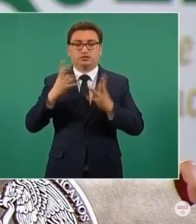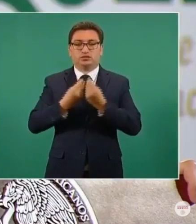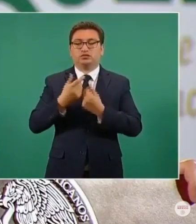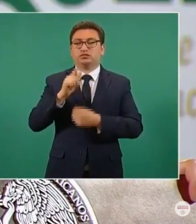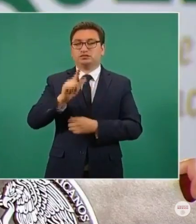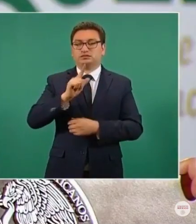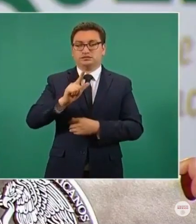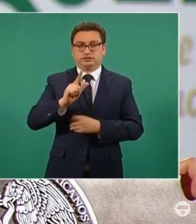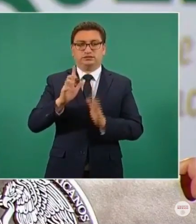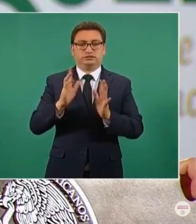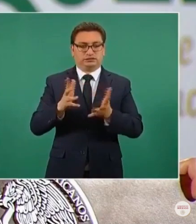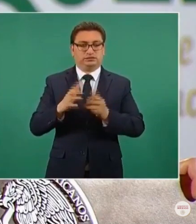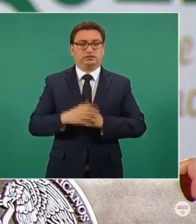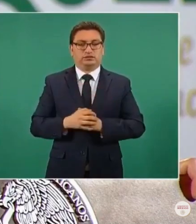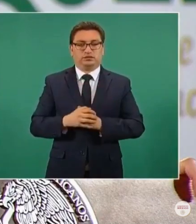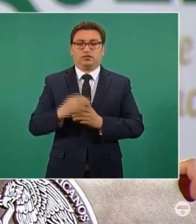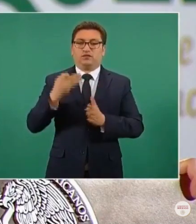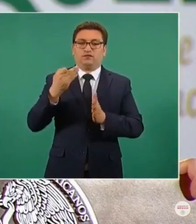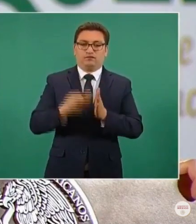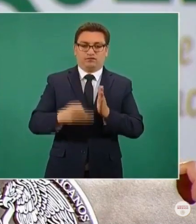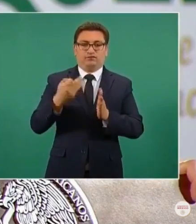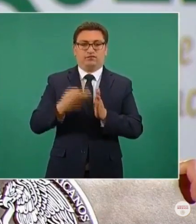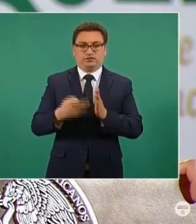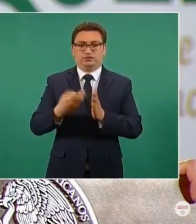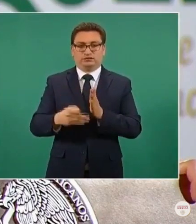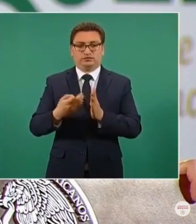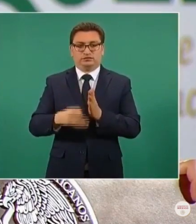entidades federativas y nos restan las